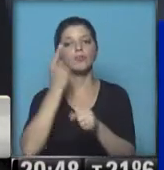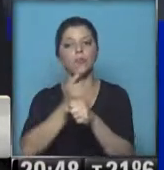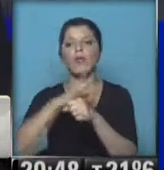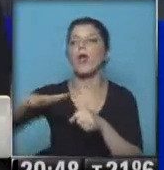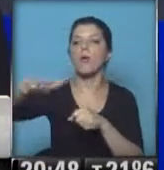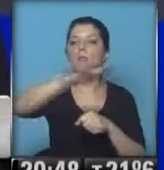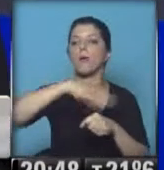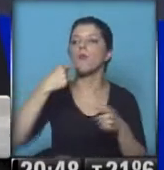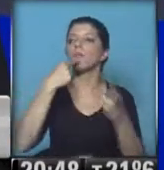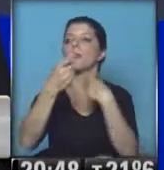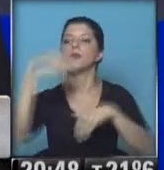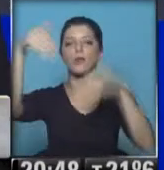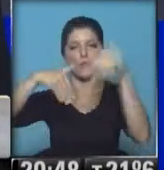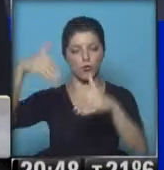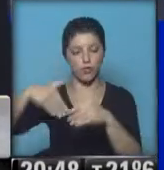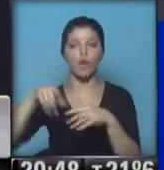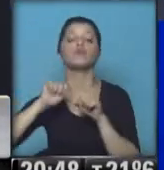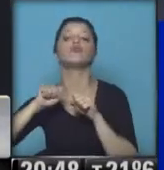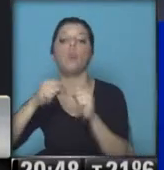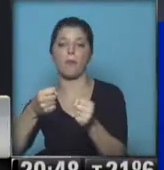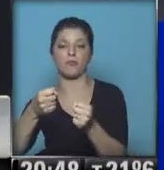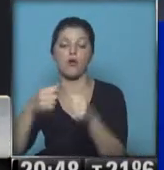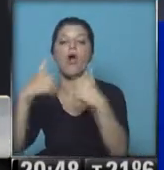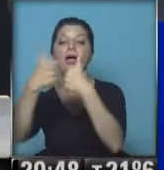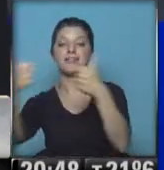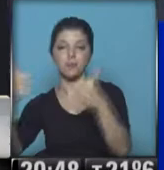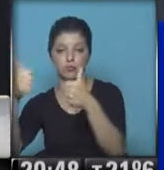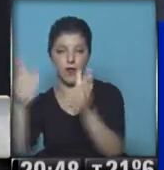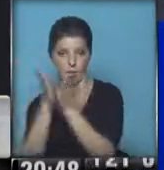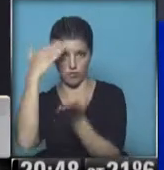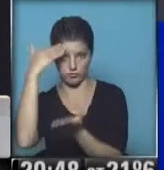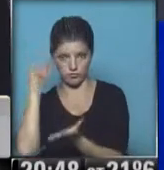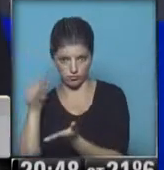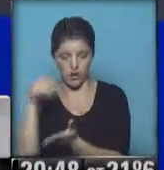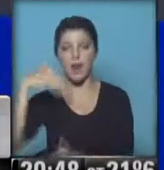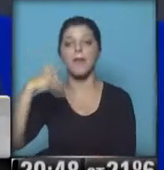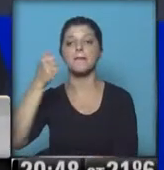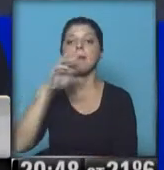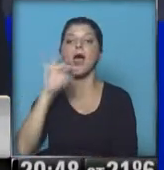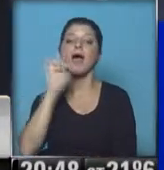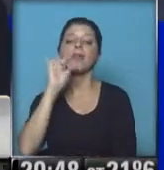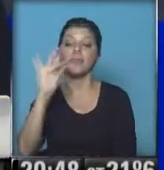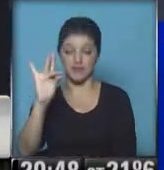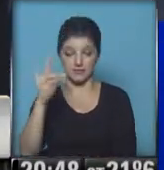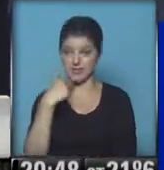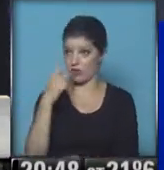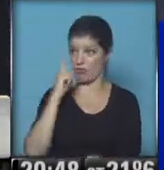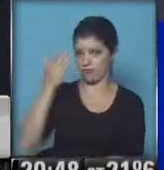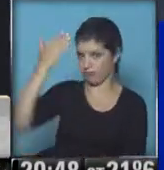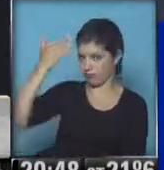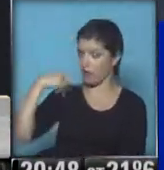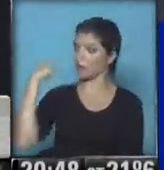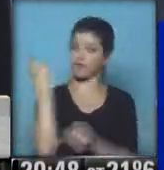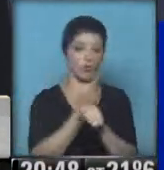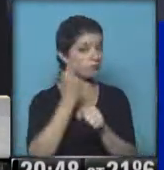querían porque fue suspendido por el tribunal constitucional madrid- dijo ya lo dijo hace un tiempo no se puede